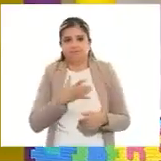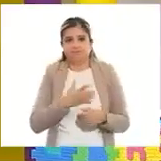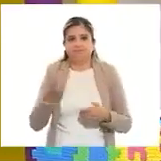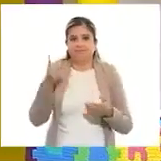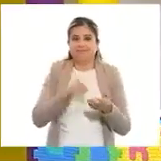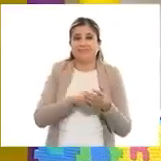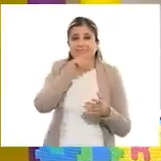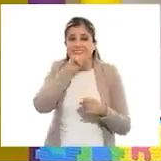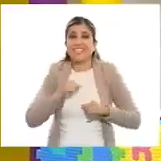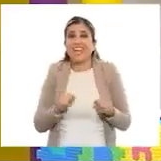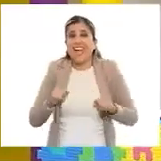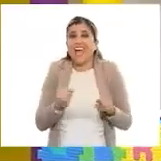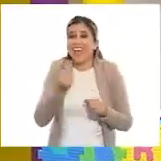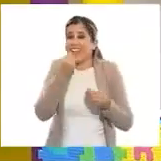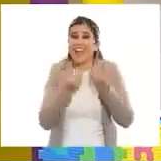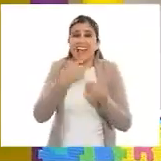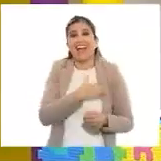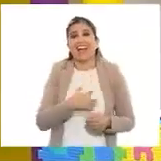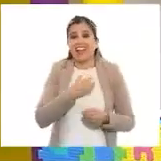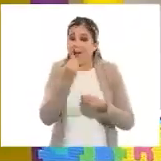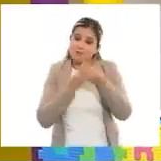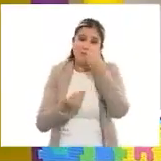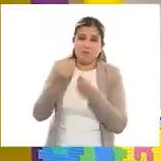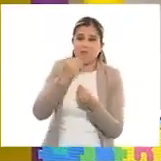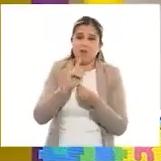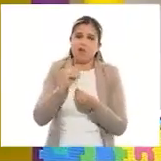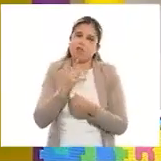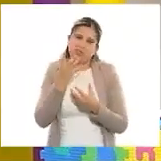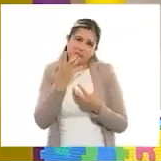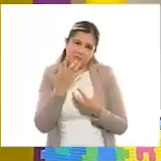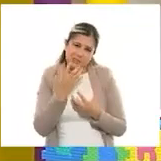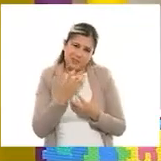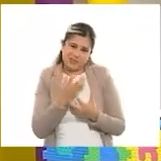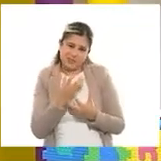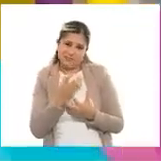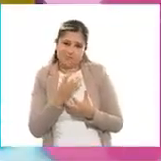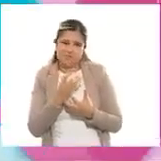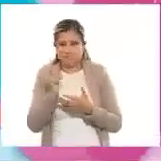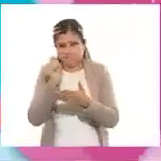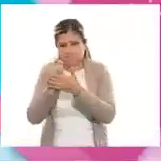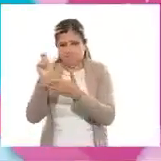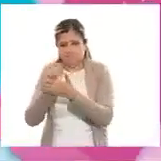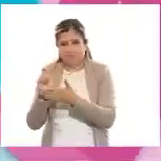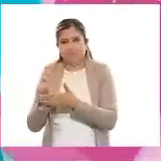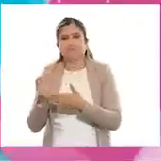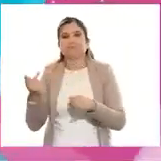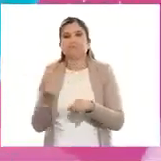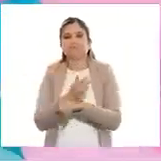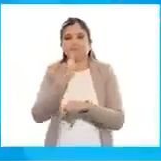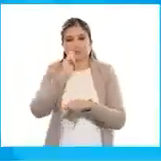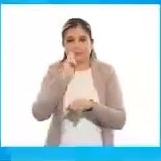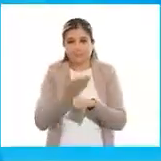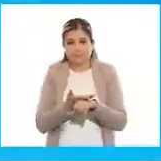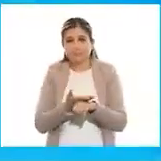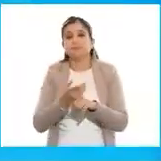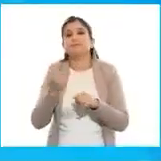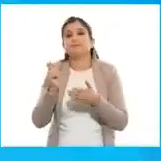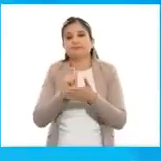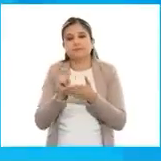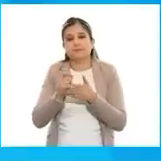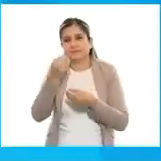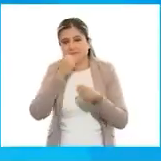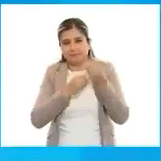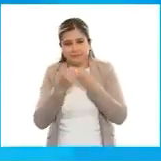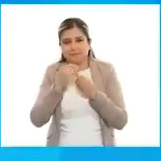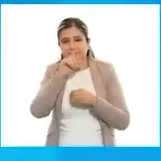cuando les das alimento. Entonces, vamos a anotar, Ale. Ajá. ¿Qué es su responsabilidad? Y vamos a anotar alimentar a